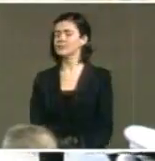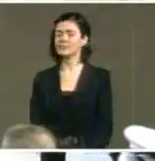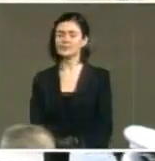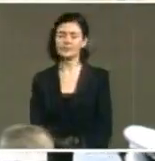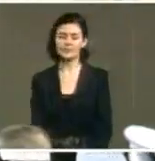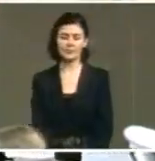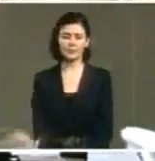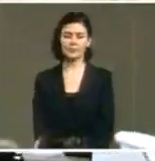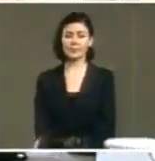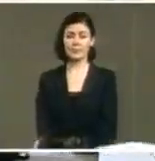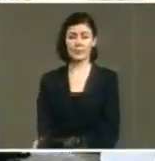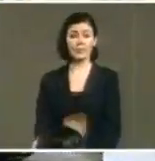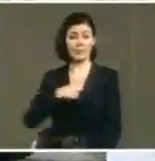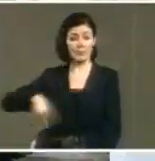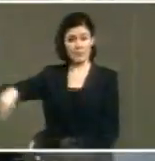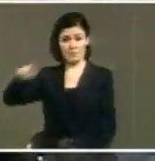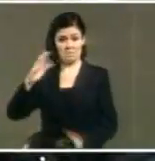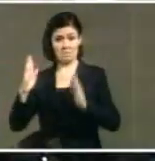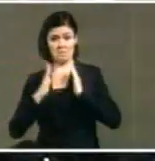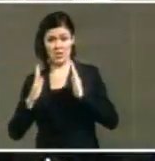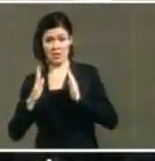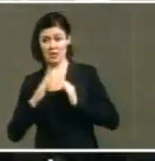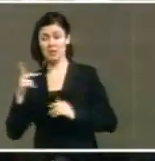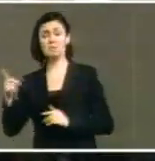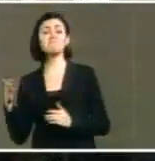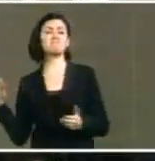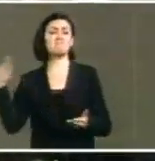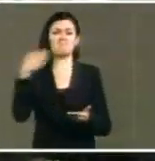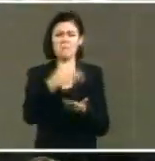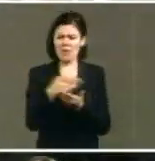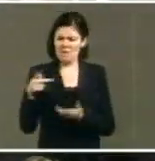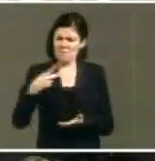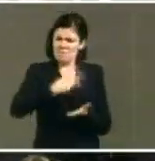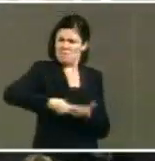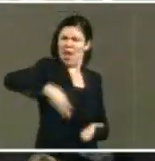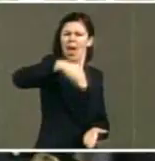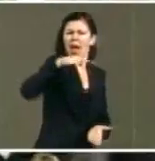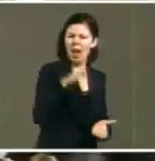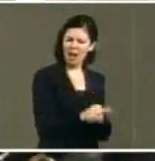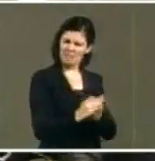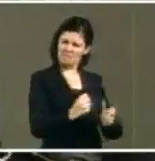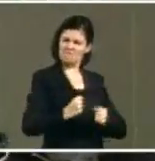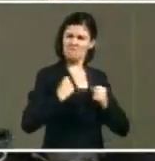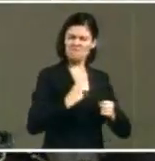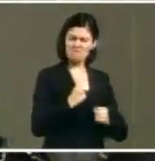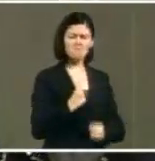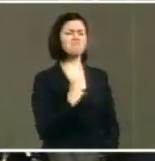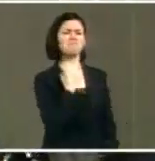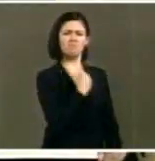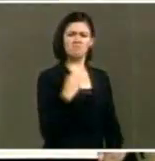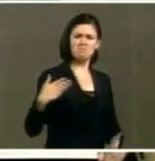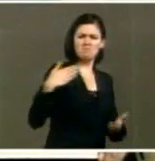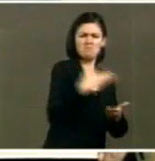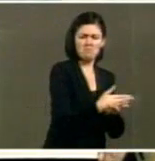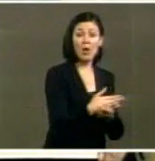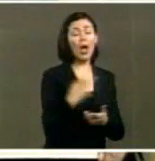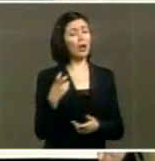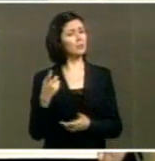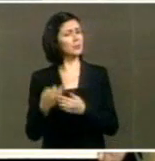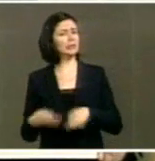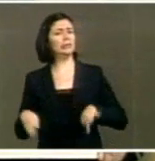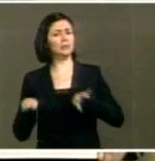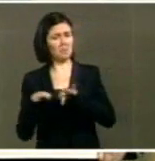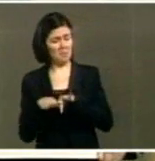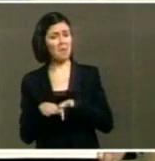Su participación firme y valiente ha sido decisiva en la defensa de México. Igualmente a los